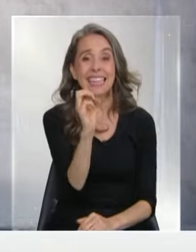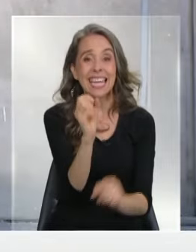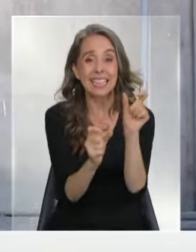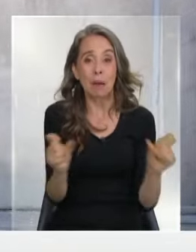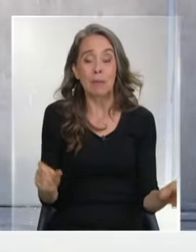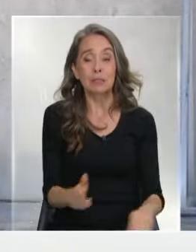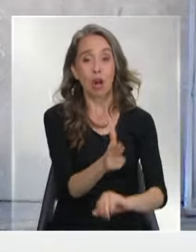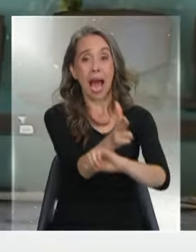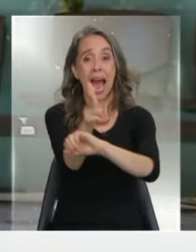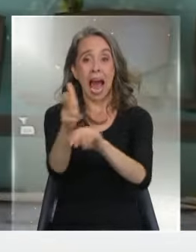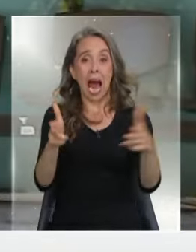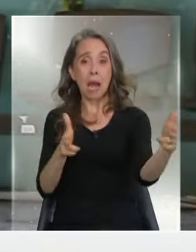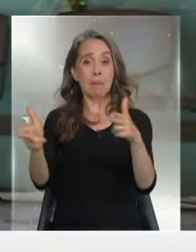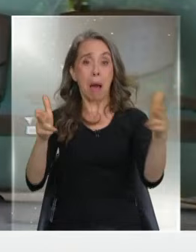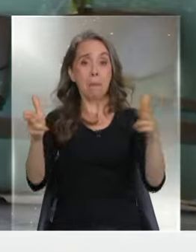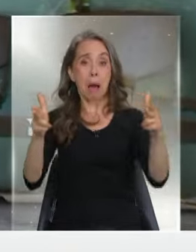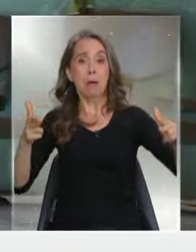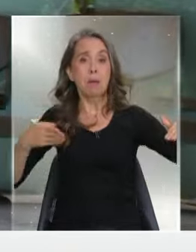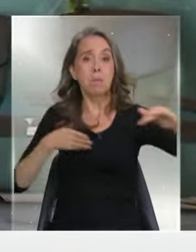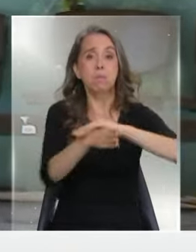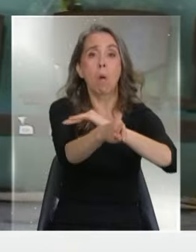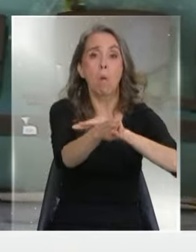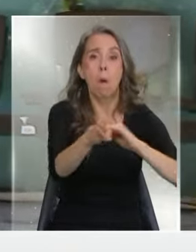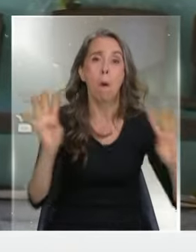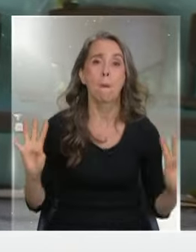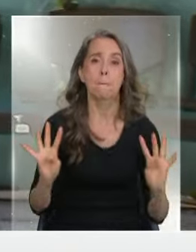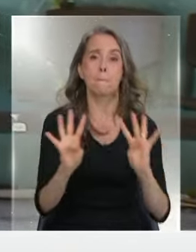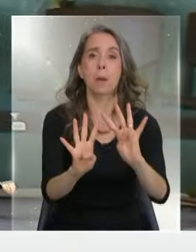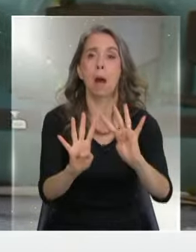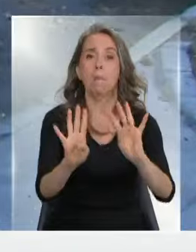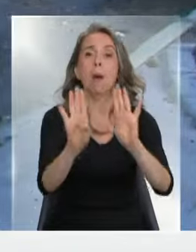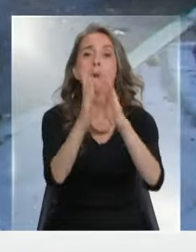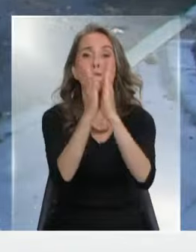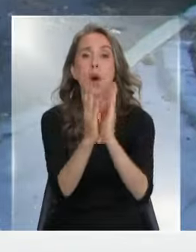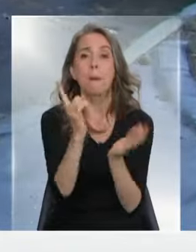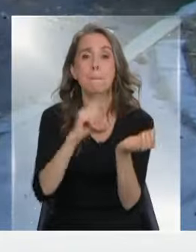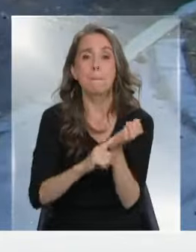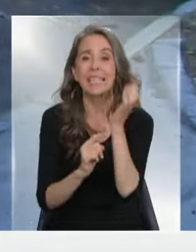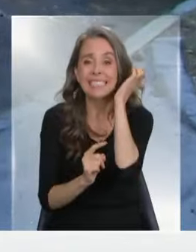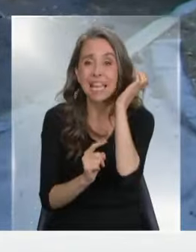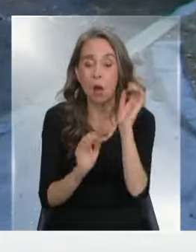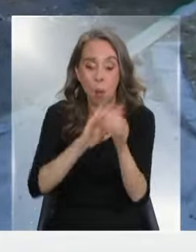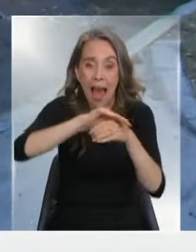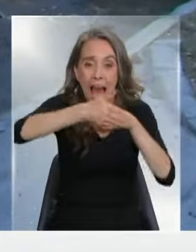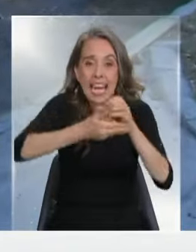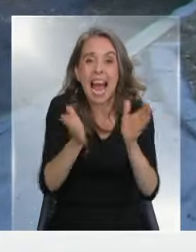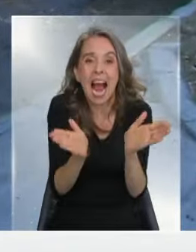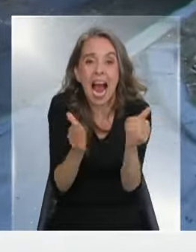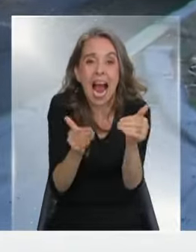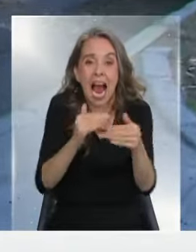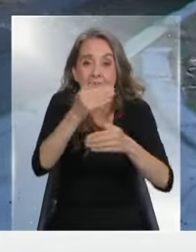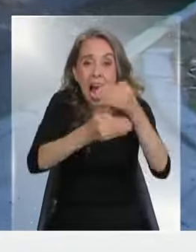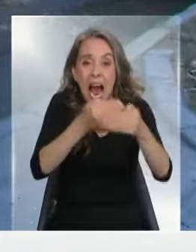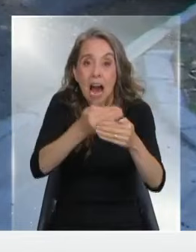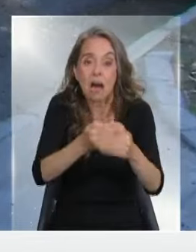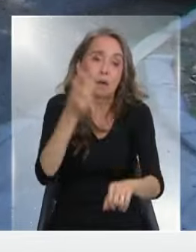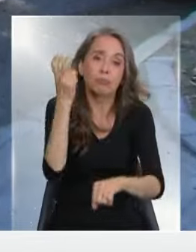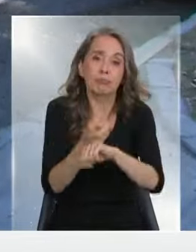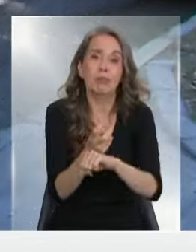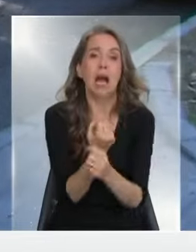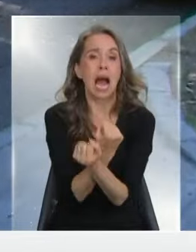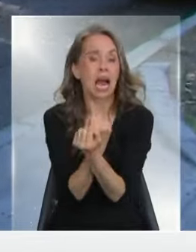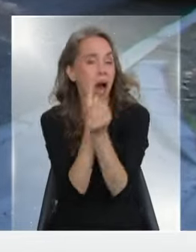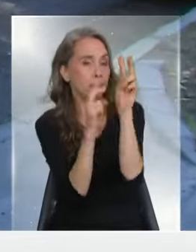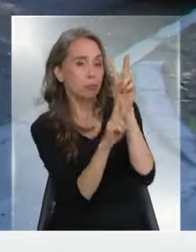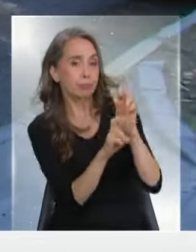con armas de fuego irrumpieron en la bodega. 1000 celulares sellados fue el botín. La hipótesis policial